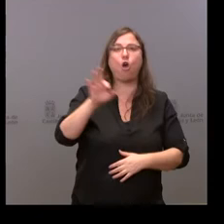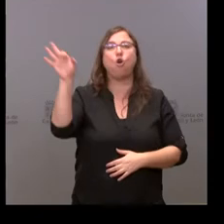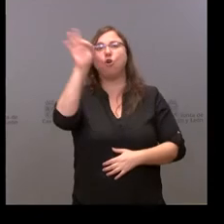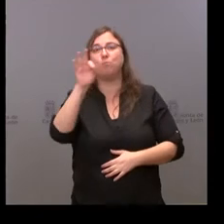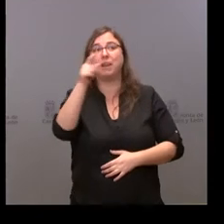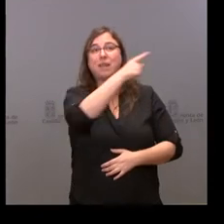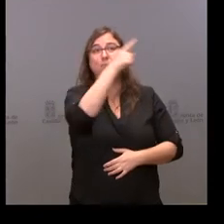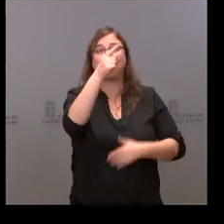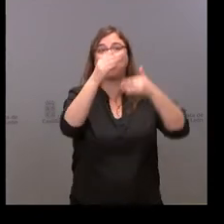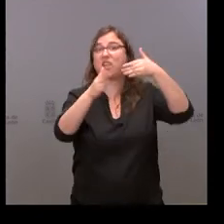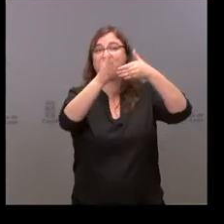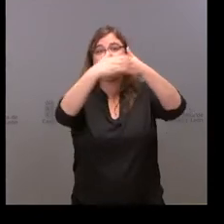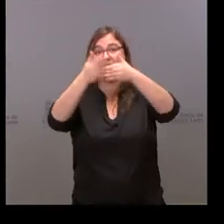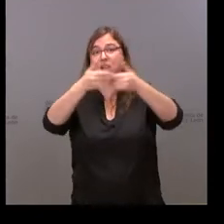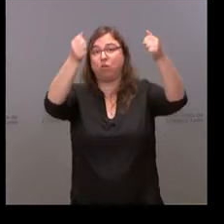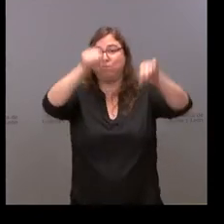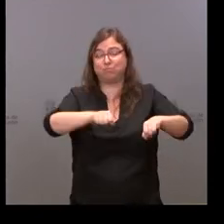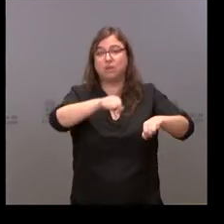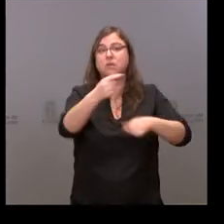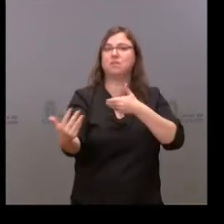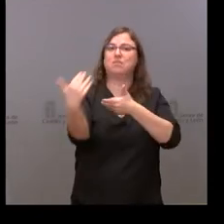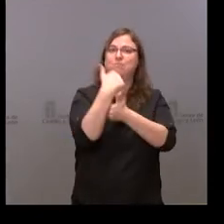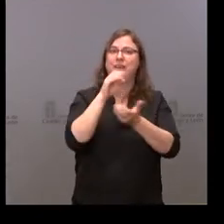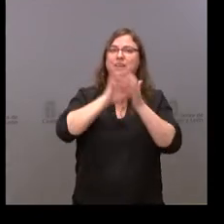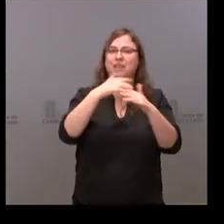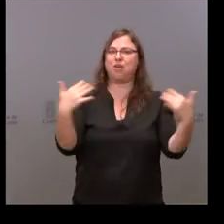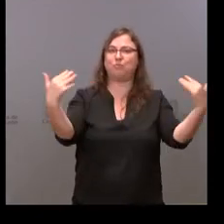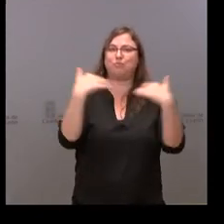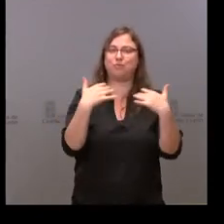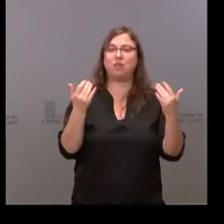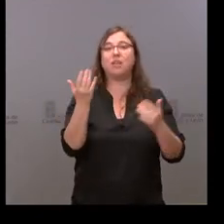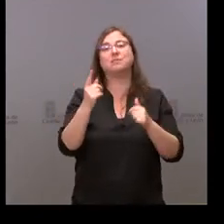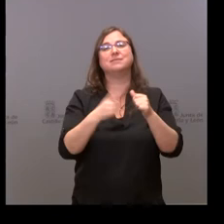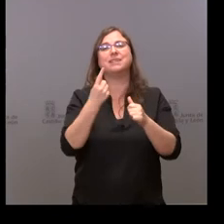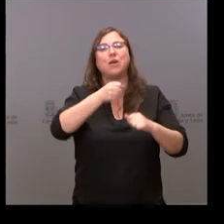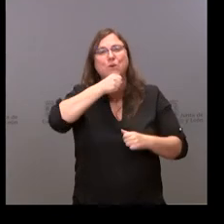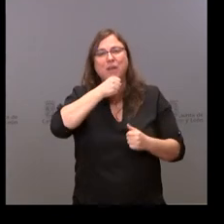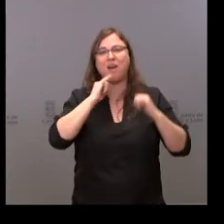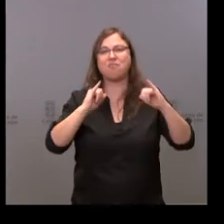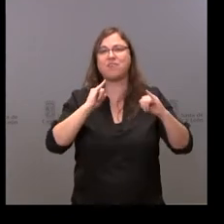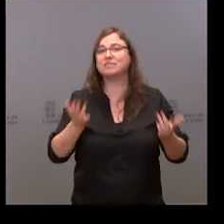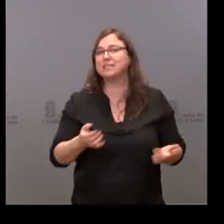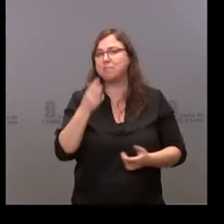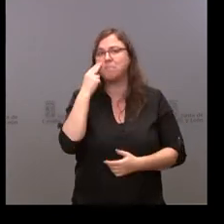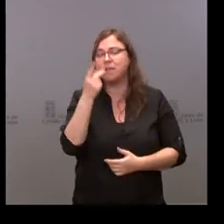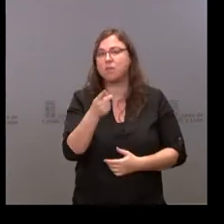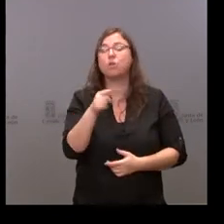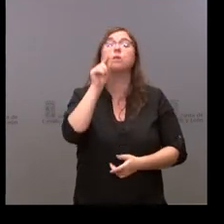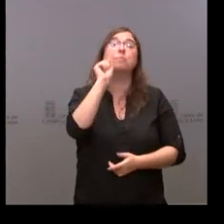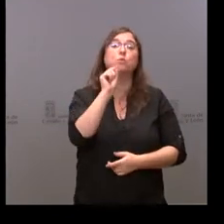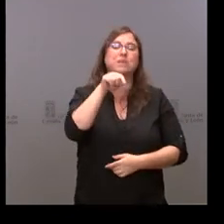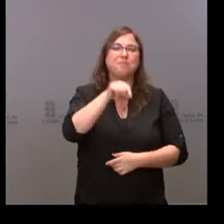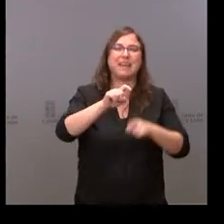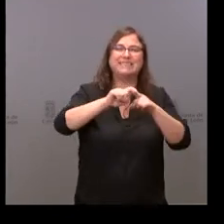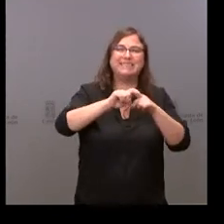a las fiestas de nochevieja y luego también quería preguntar si nos puede decir cuál es la cepa predominante en castilla y león' y al